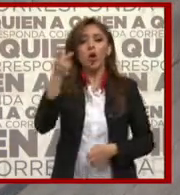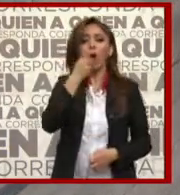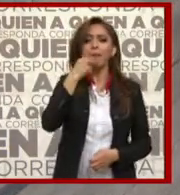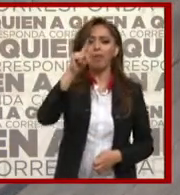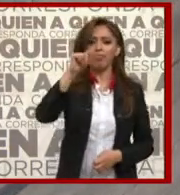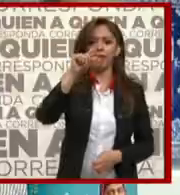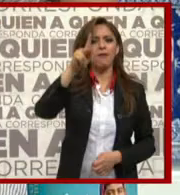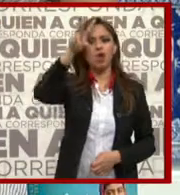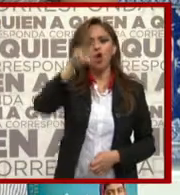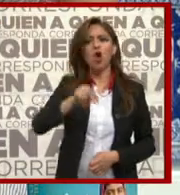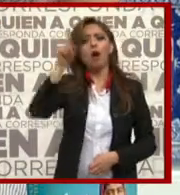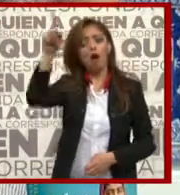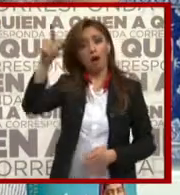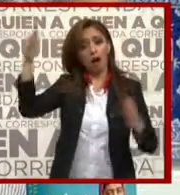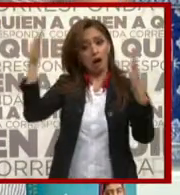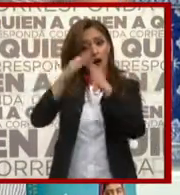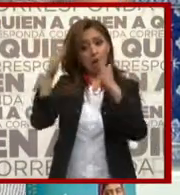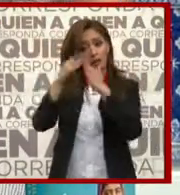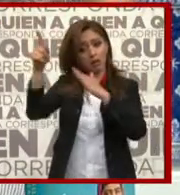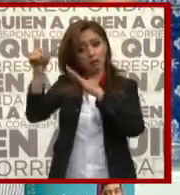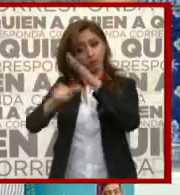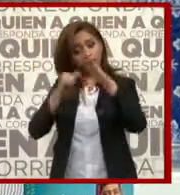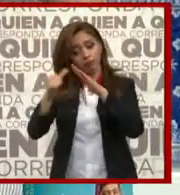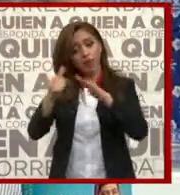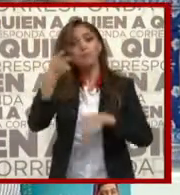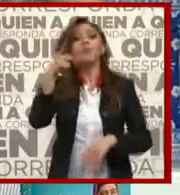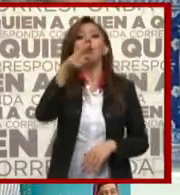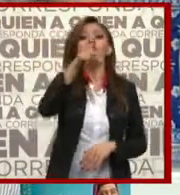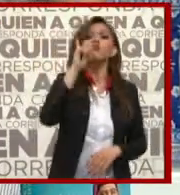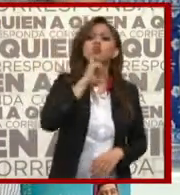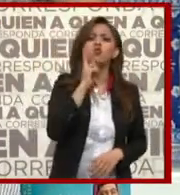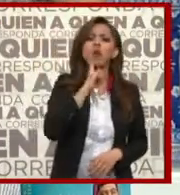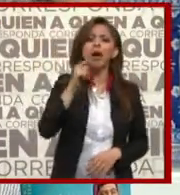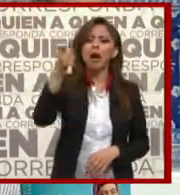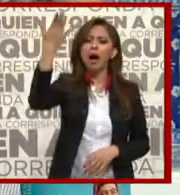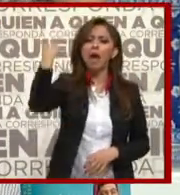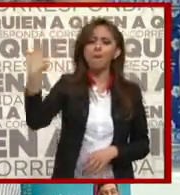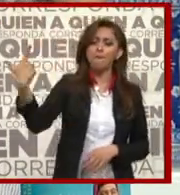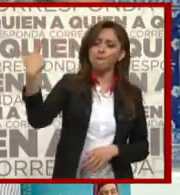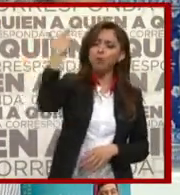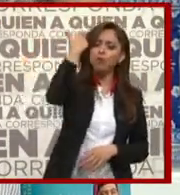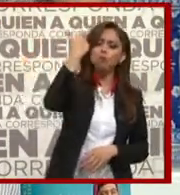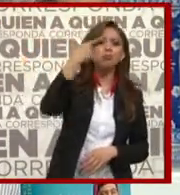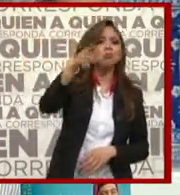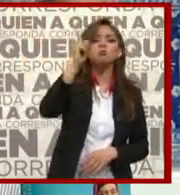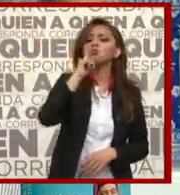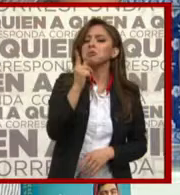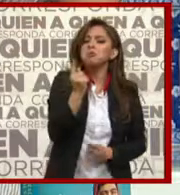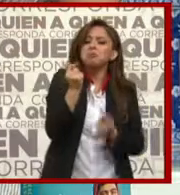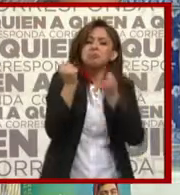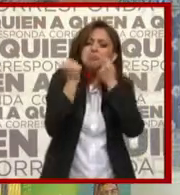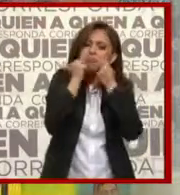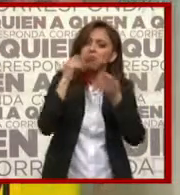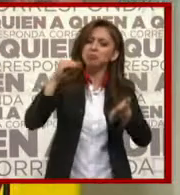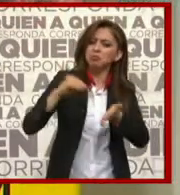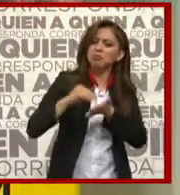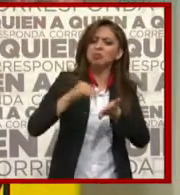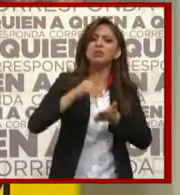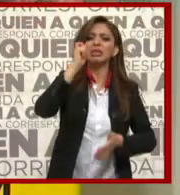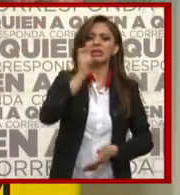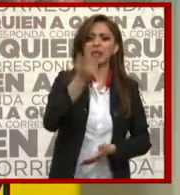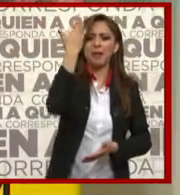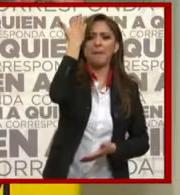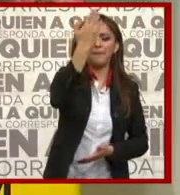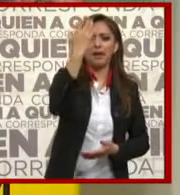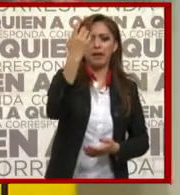no que las mujeres son para estar en su casa entonces esta chica a pesar de haber recibido el balazo ella sigue en un movimiento permanente por la educación de los